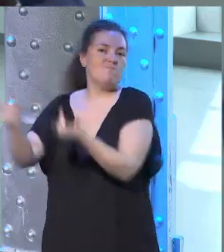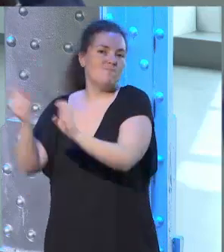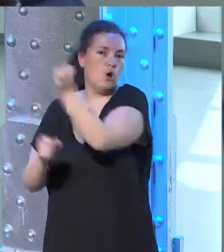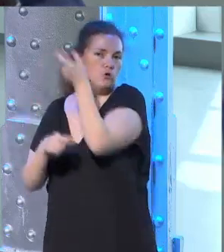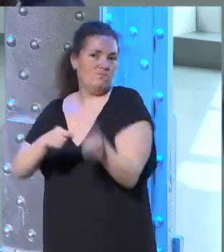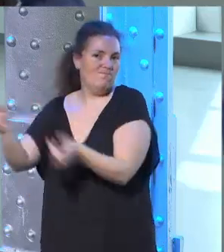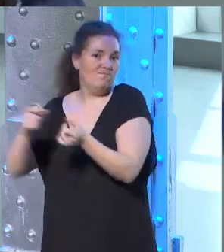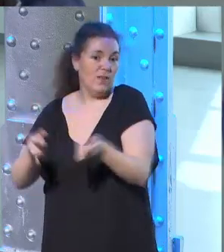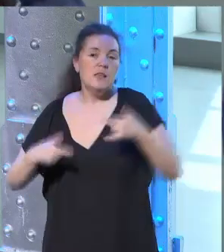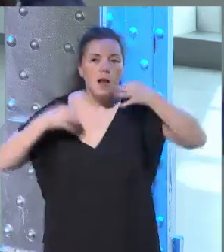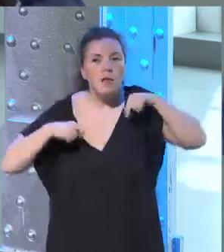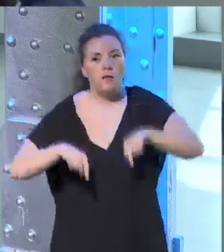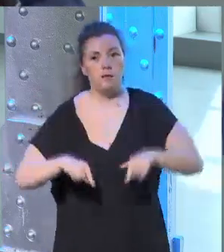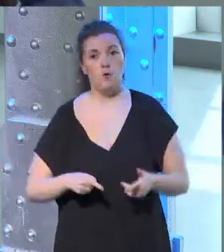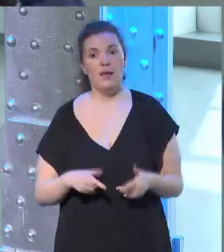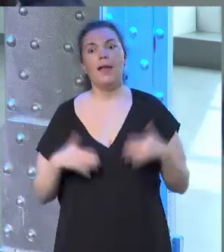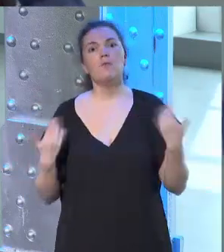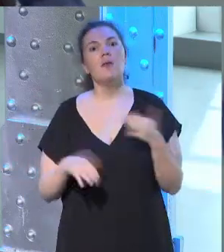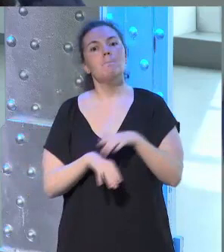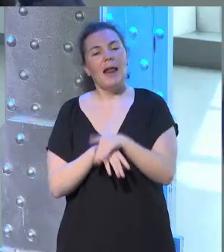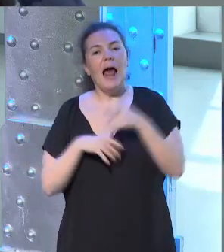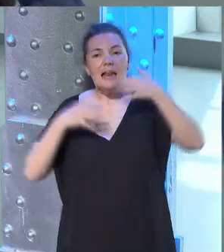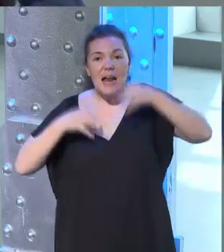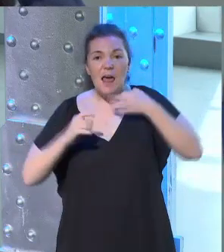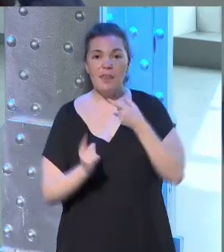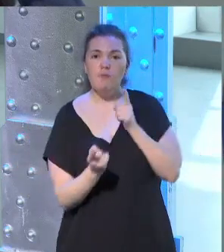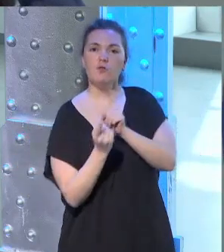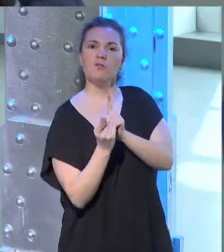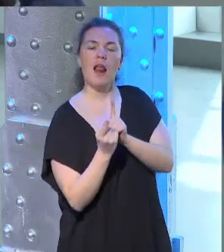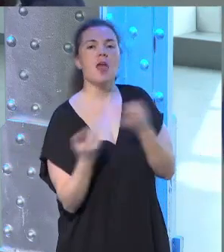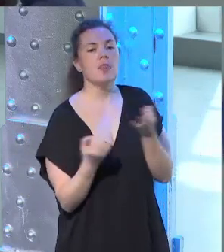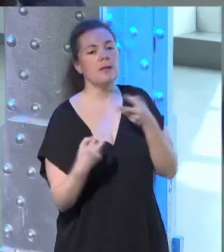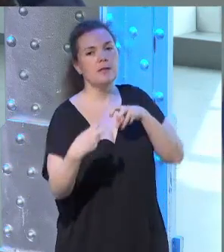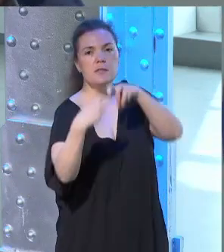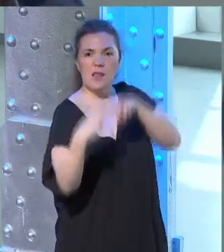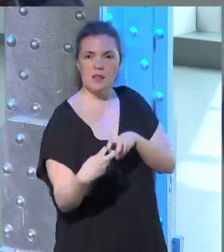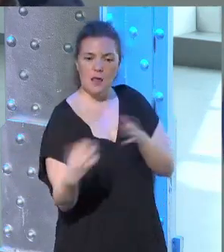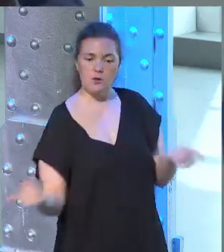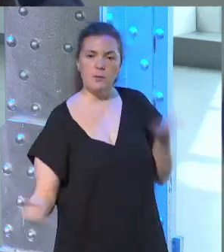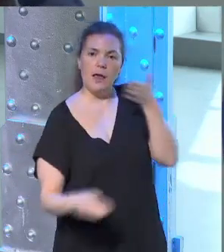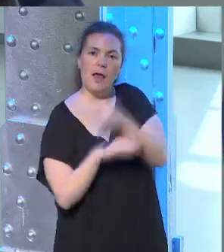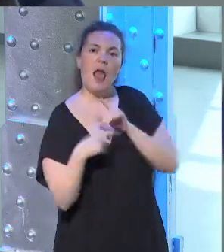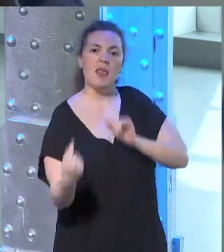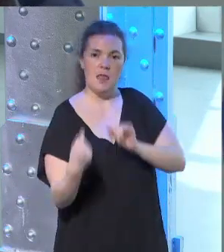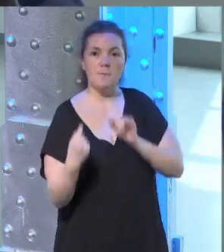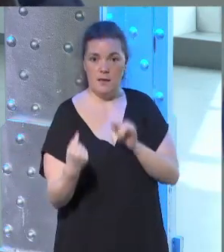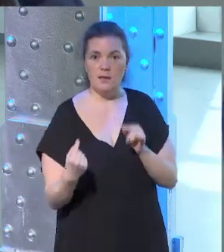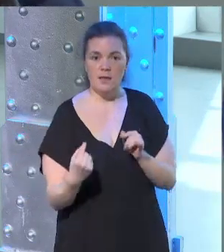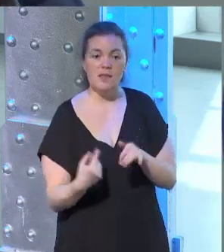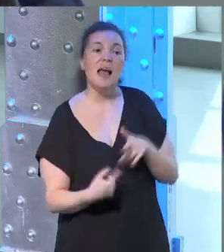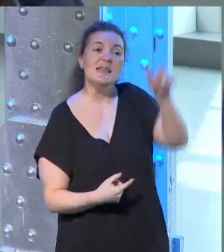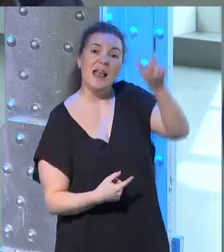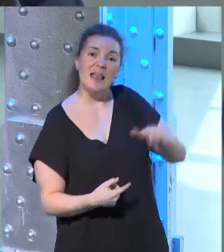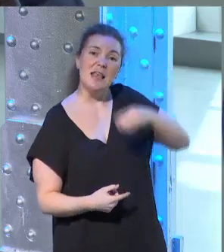que estamos viviendo hoy. Entonces, para hacer frente a esa realidad, hay que estar sentado en esos foros. Y hay que decirle a esa gente, hay que decirle a ese